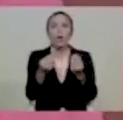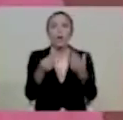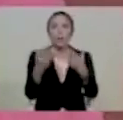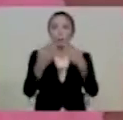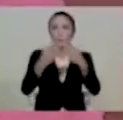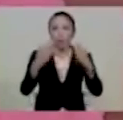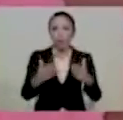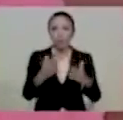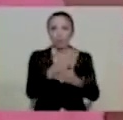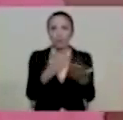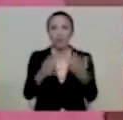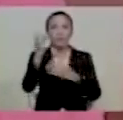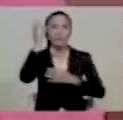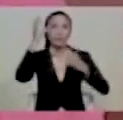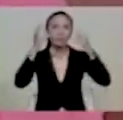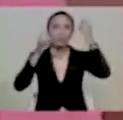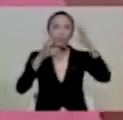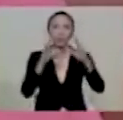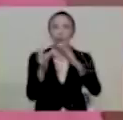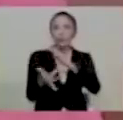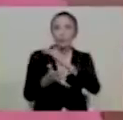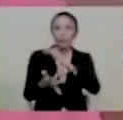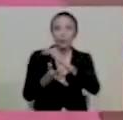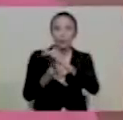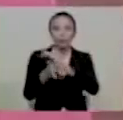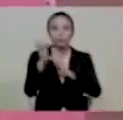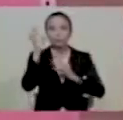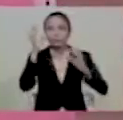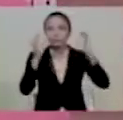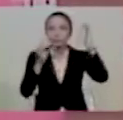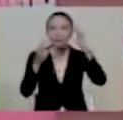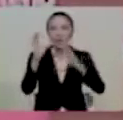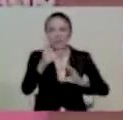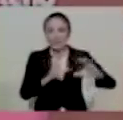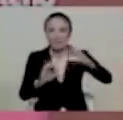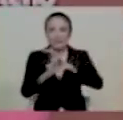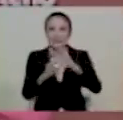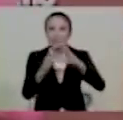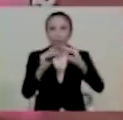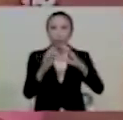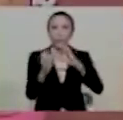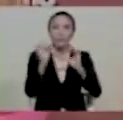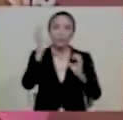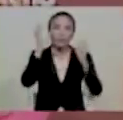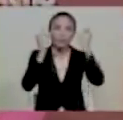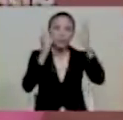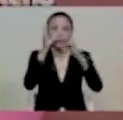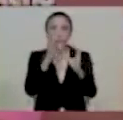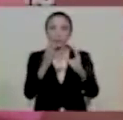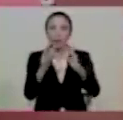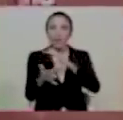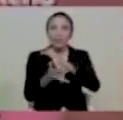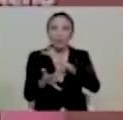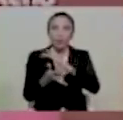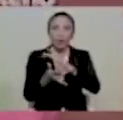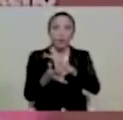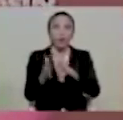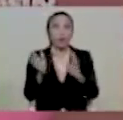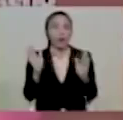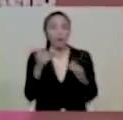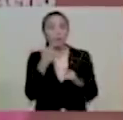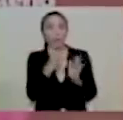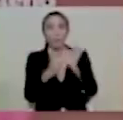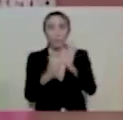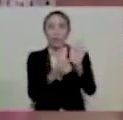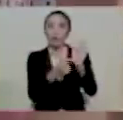media, técnica, mostraban. Son inventos que le dicen a ese país que quiere progresar,